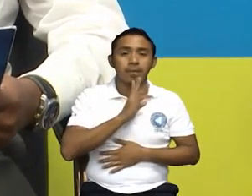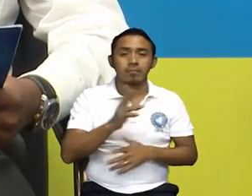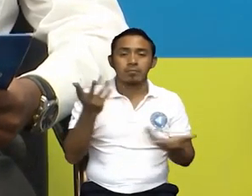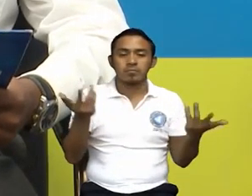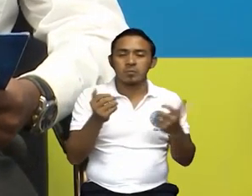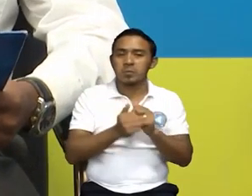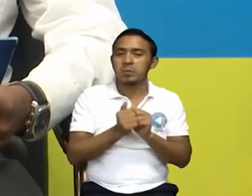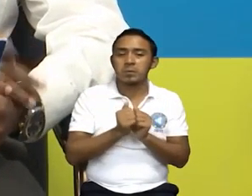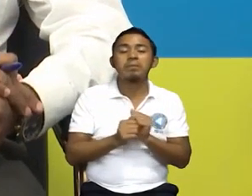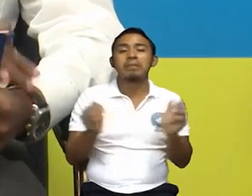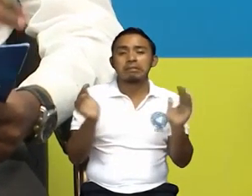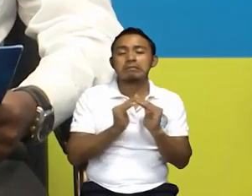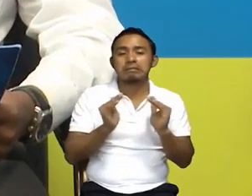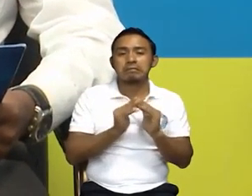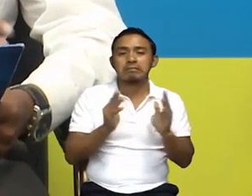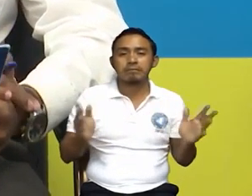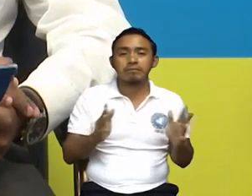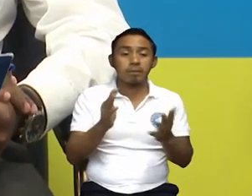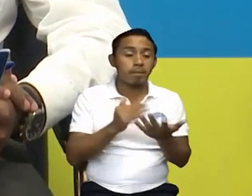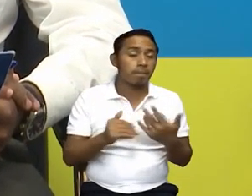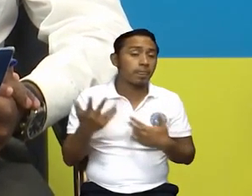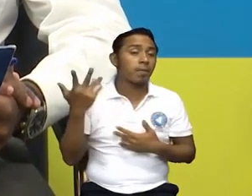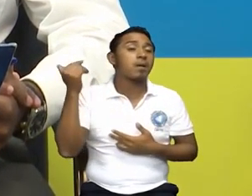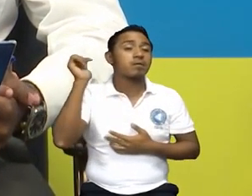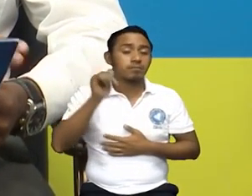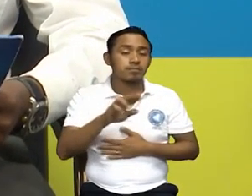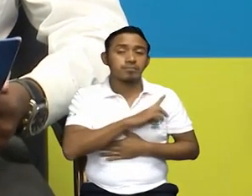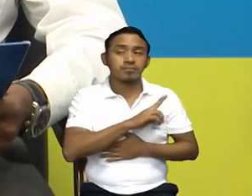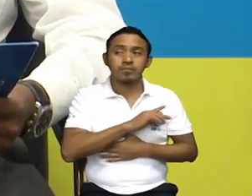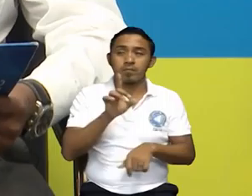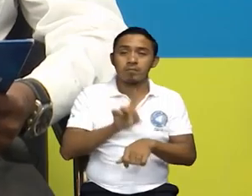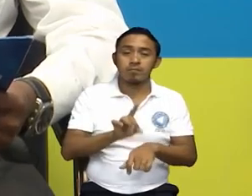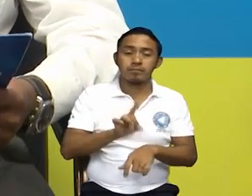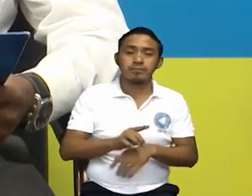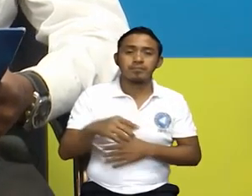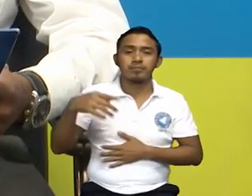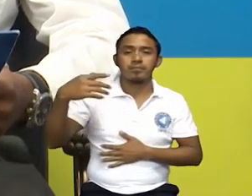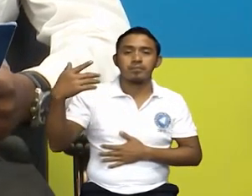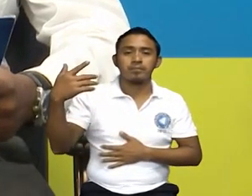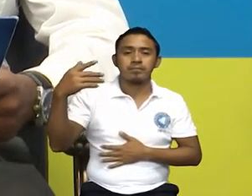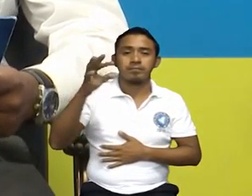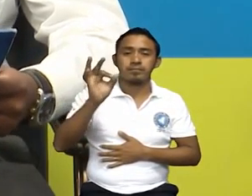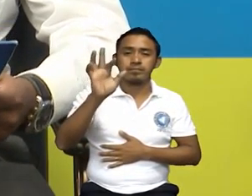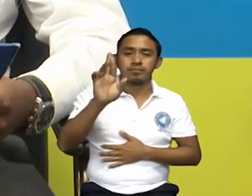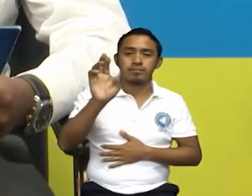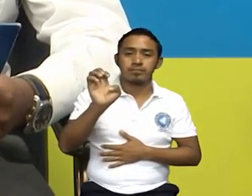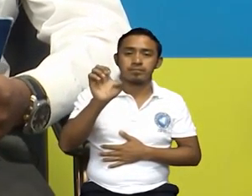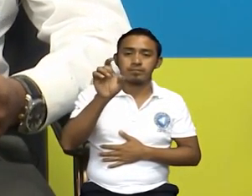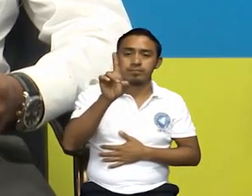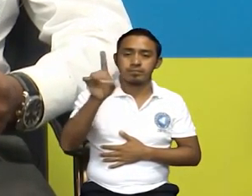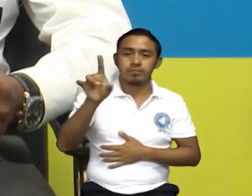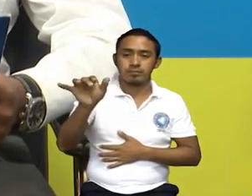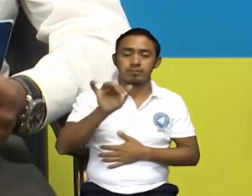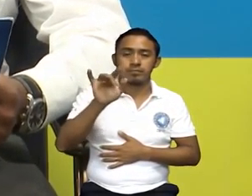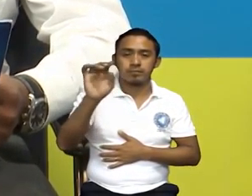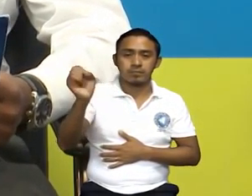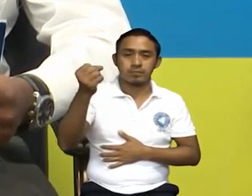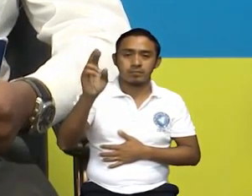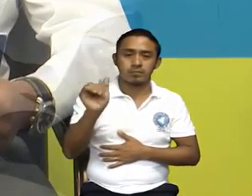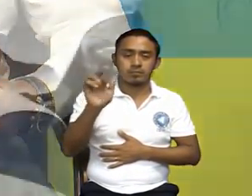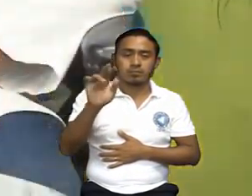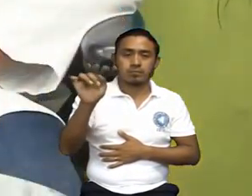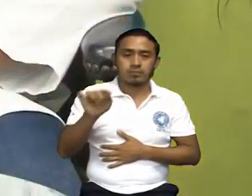sobre los accidentes caseros más comunes que se dan en el hogar. Estamos con el doctor Freddy Suárez, quien es parte del equipo